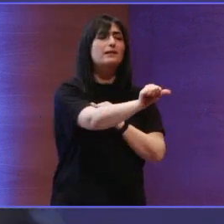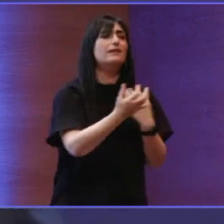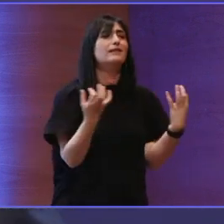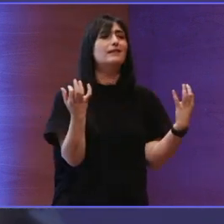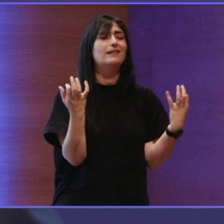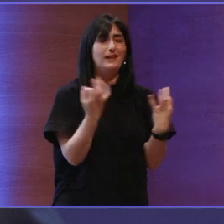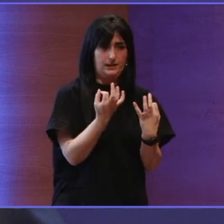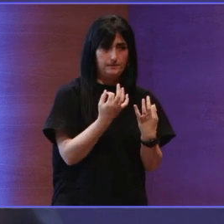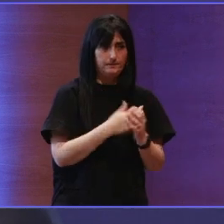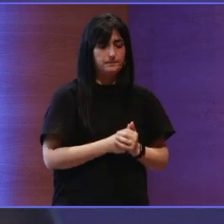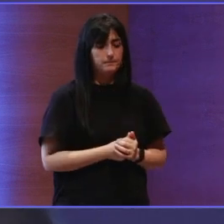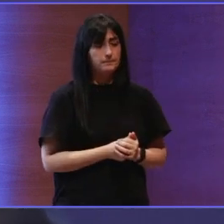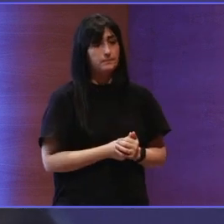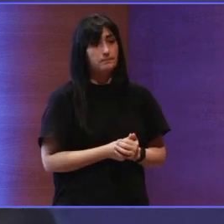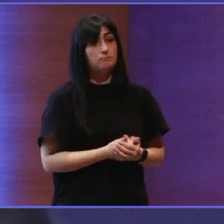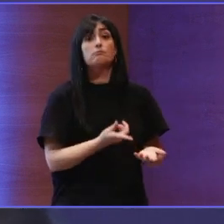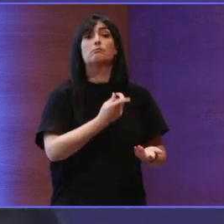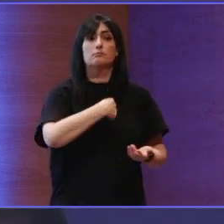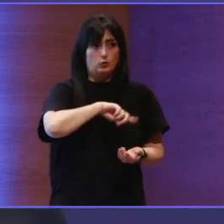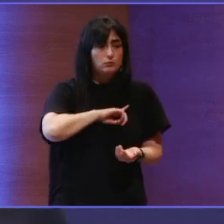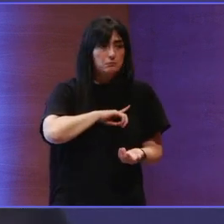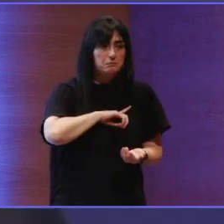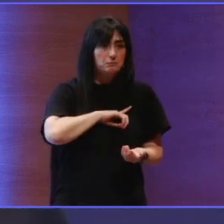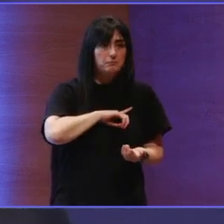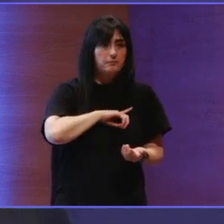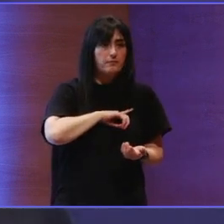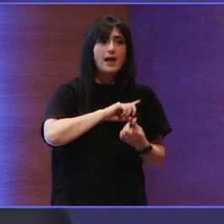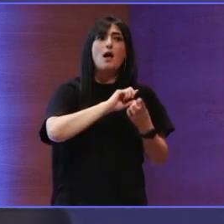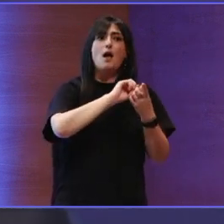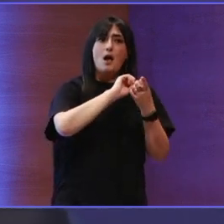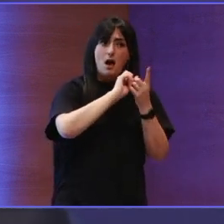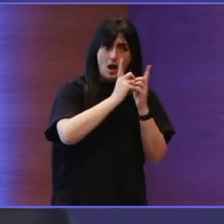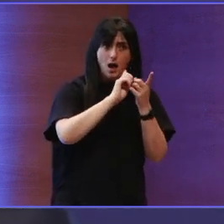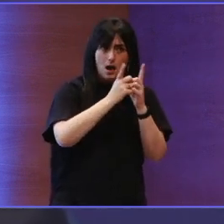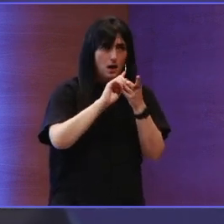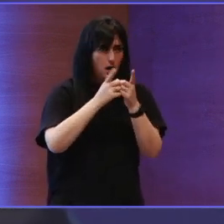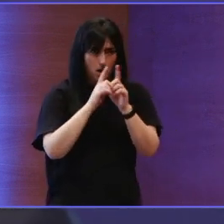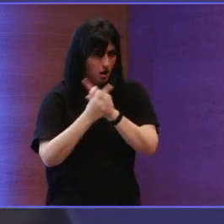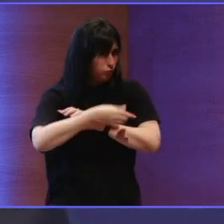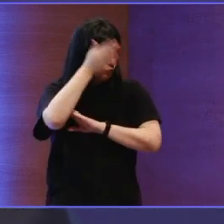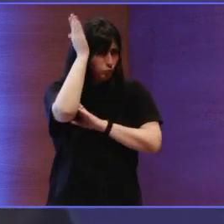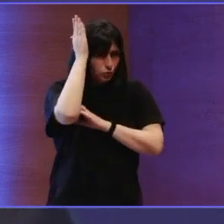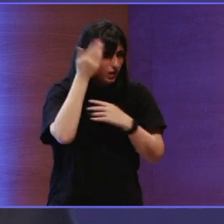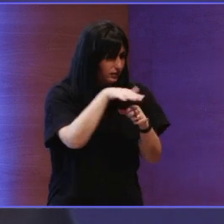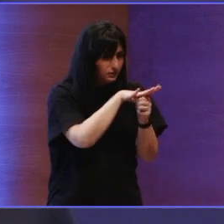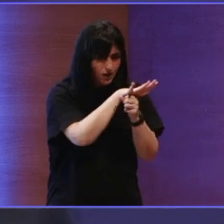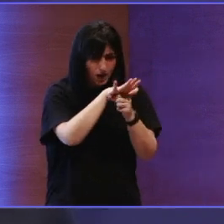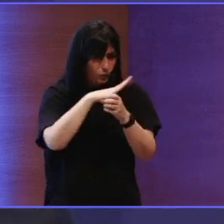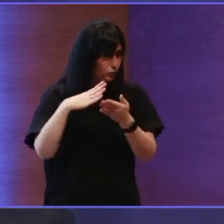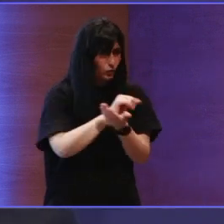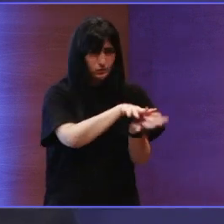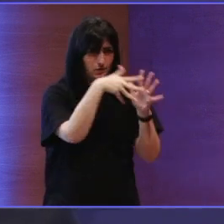han hemos desencadenado cambios prácticamente copernicanos en todos los ámbitos de de